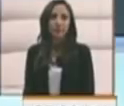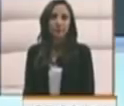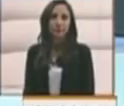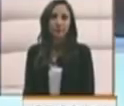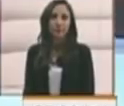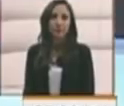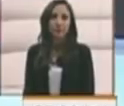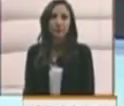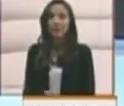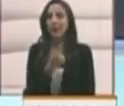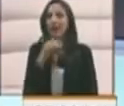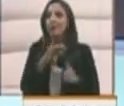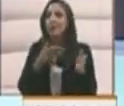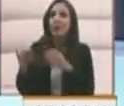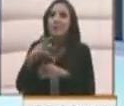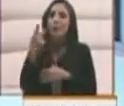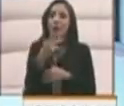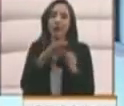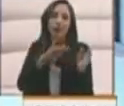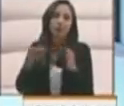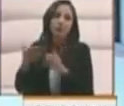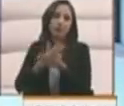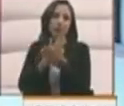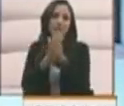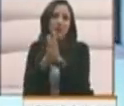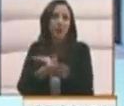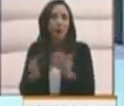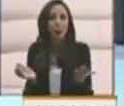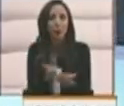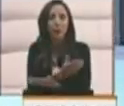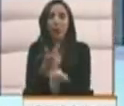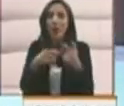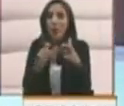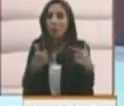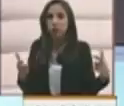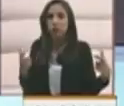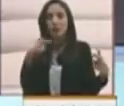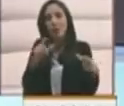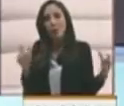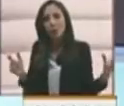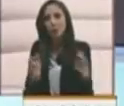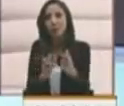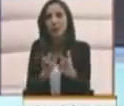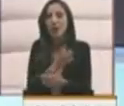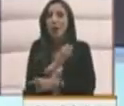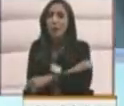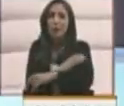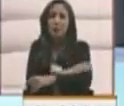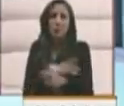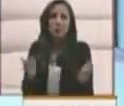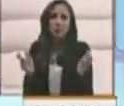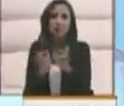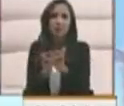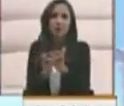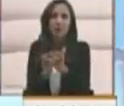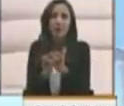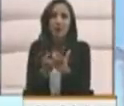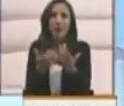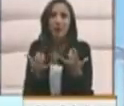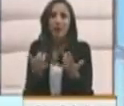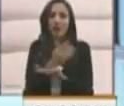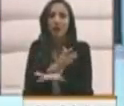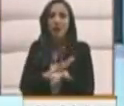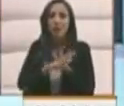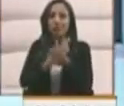Se dejó la política por parte de un sector mayoritario de la oposición en este país, pero más que todo y sobre todo se dejó